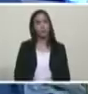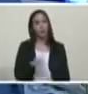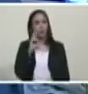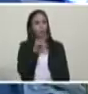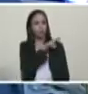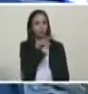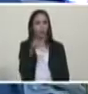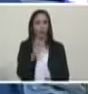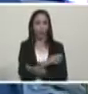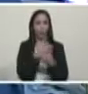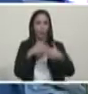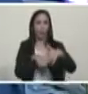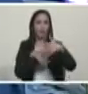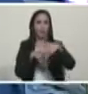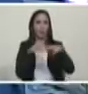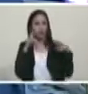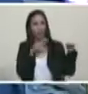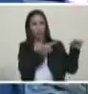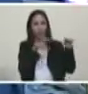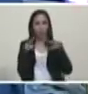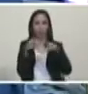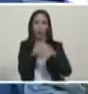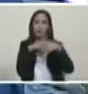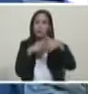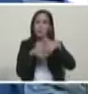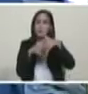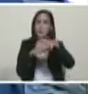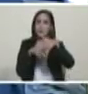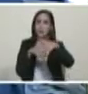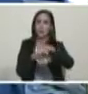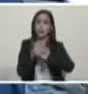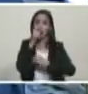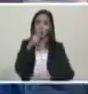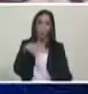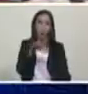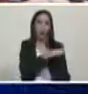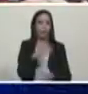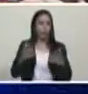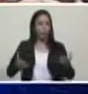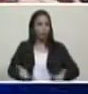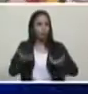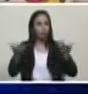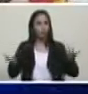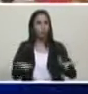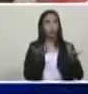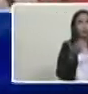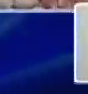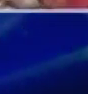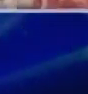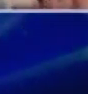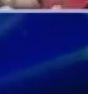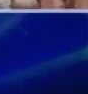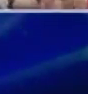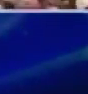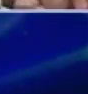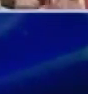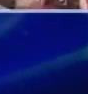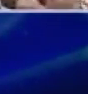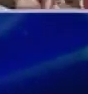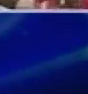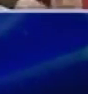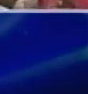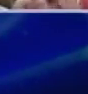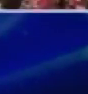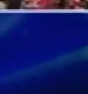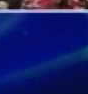esas marchas, cuando las veo, cuando veo ese pueblo en la calle, en Maracaibo, en Mérida,